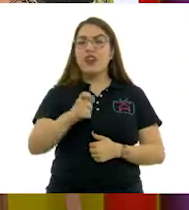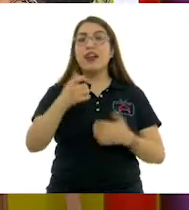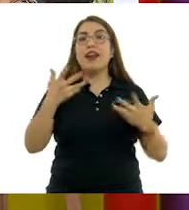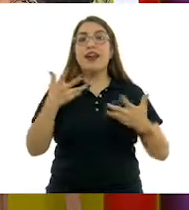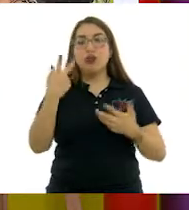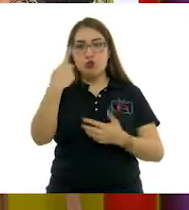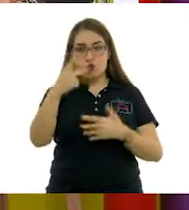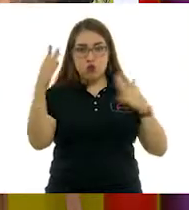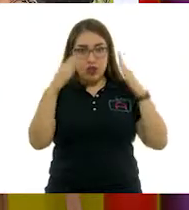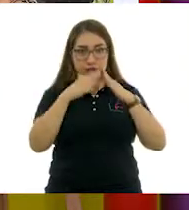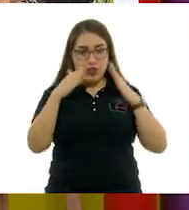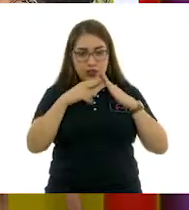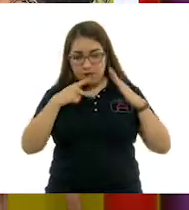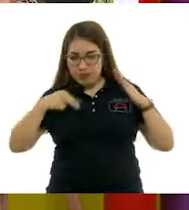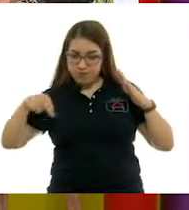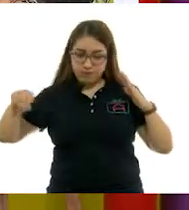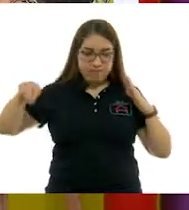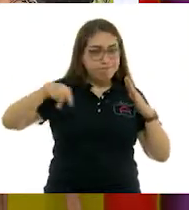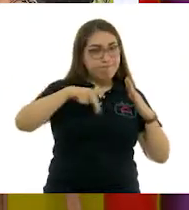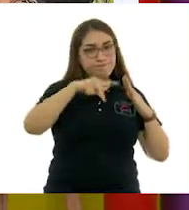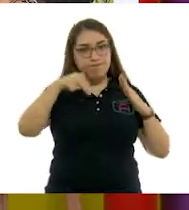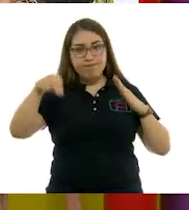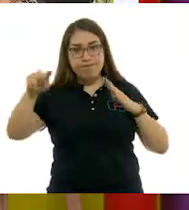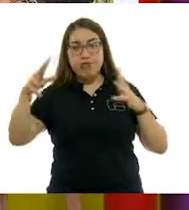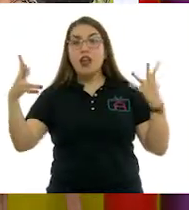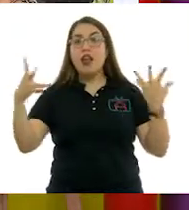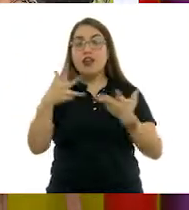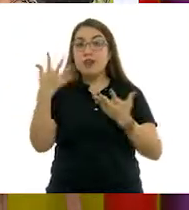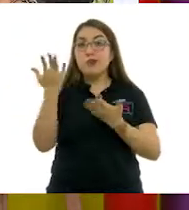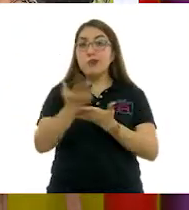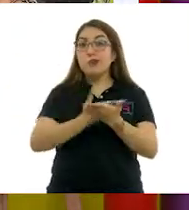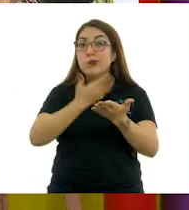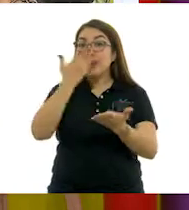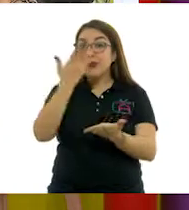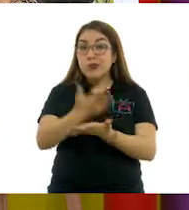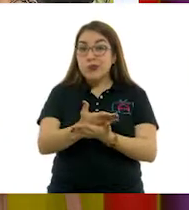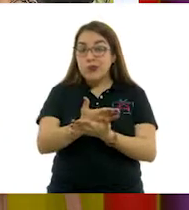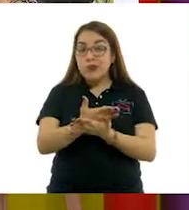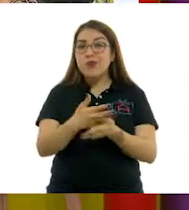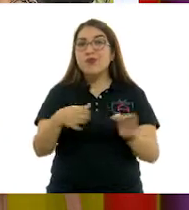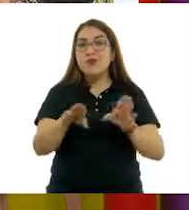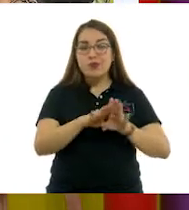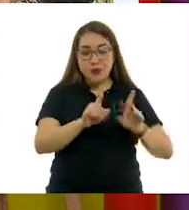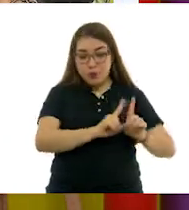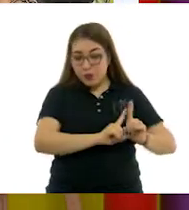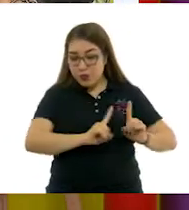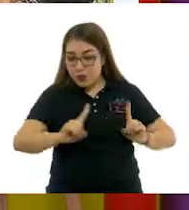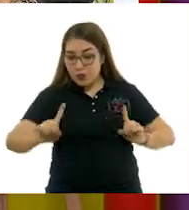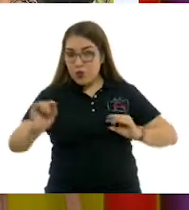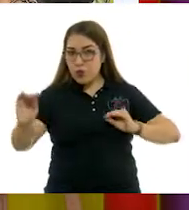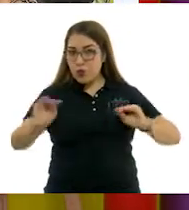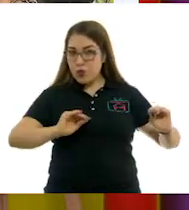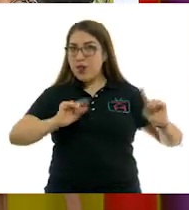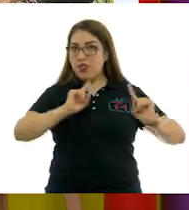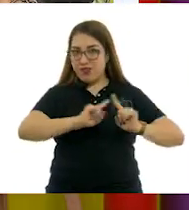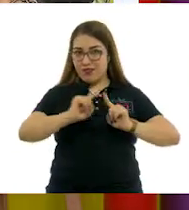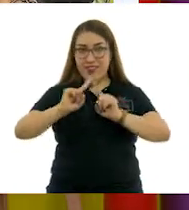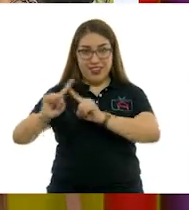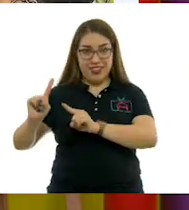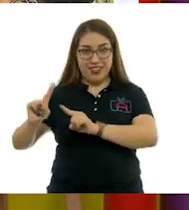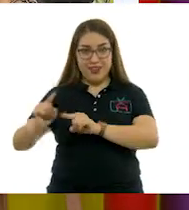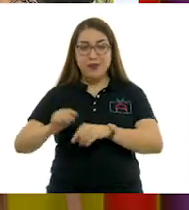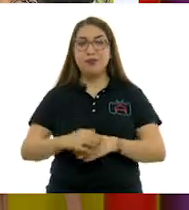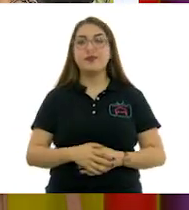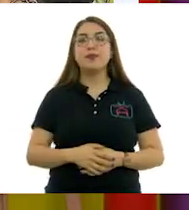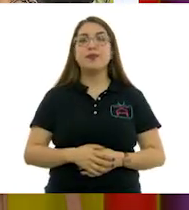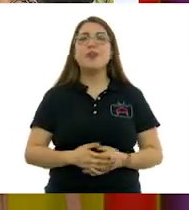espacios de nuestra casa que tenemos ahí, haciendo una propuesta de una trayectoria diferente, Eric. Y además,